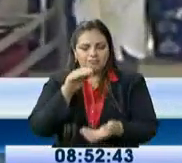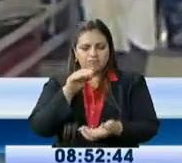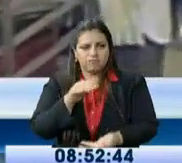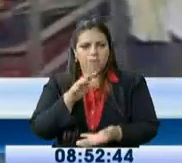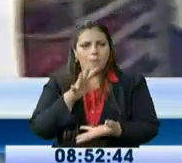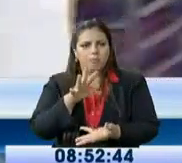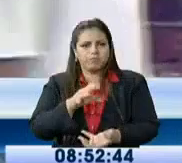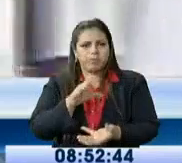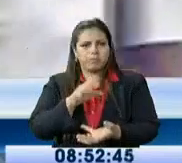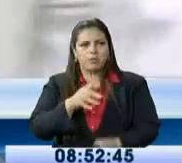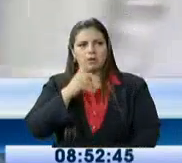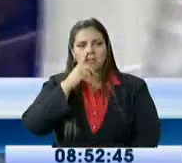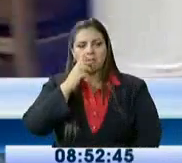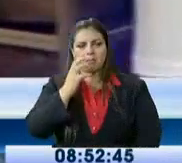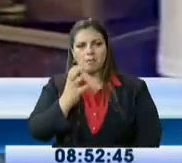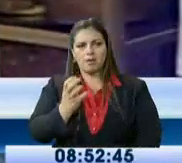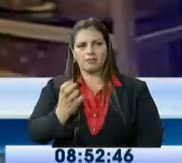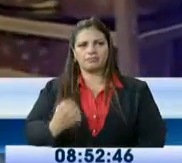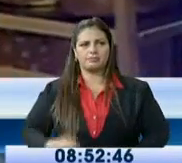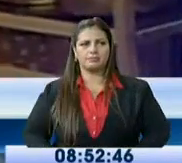pirutín? 2 horas.